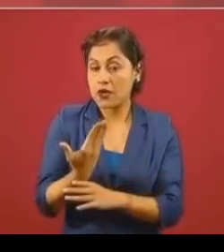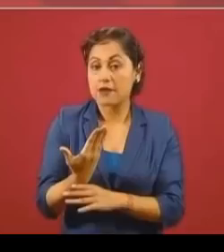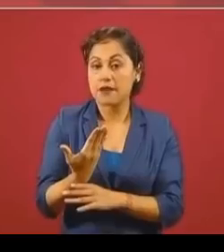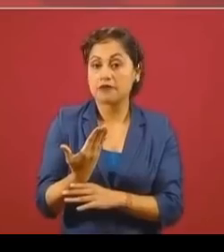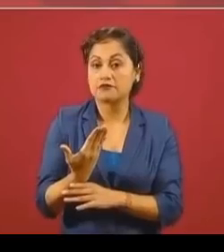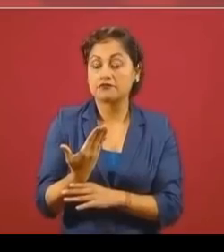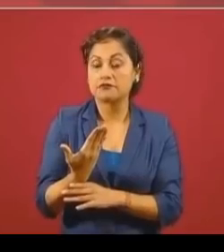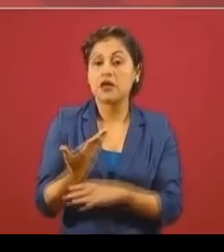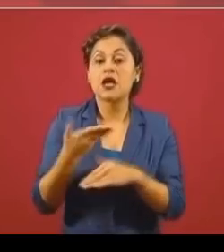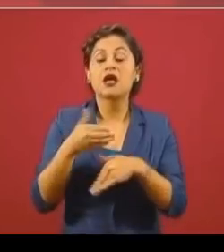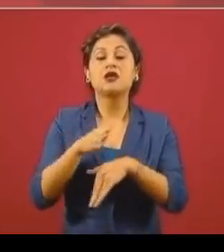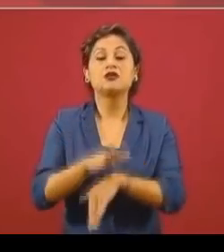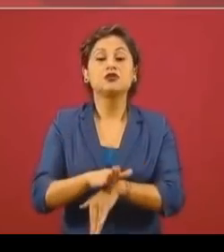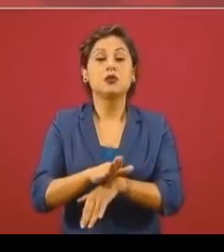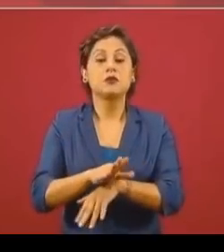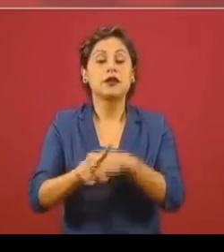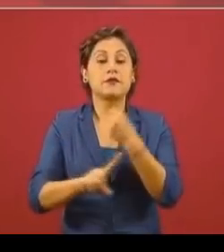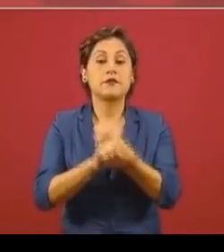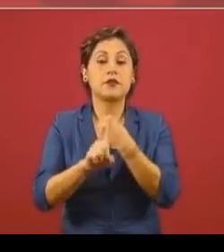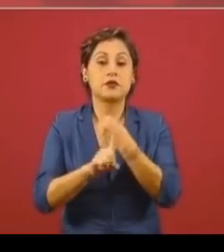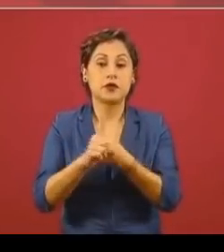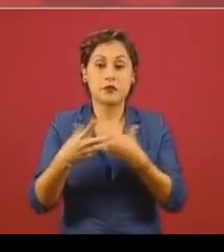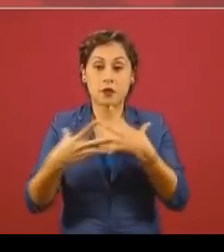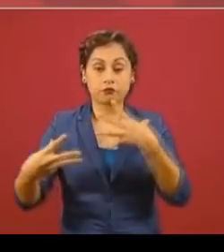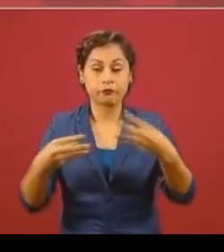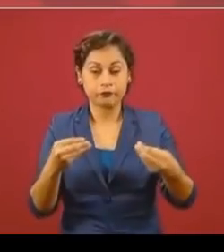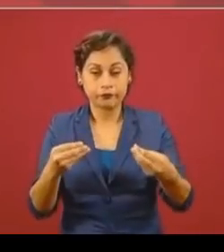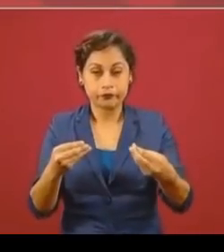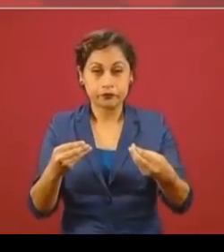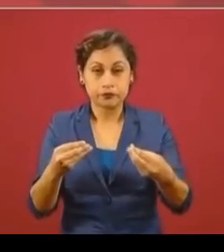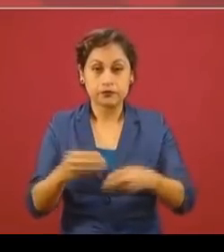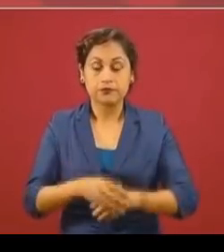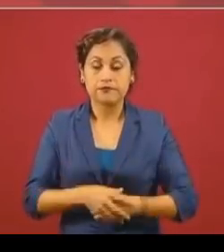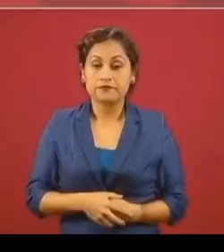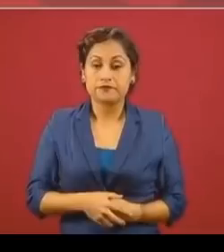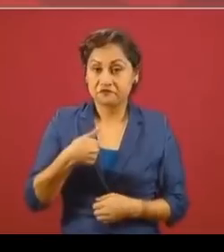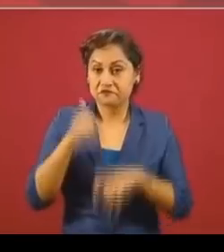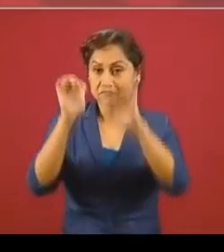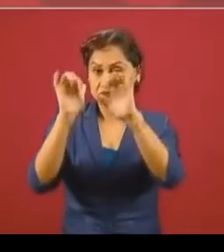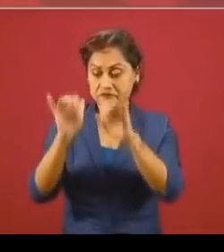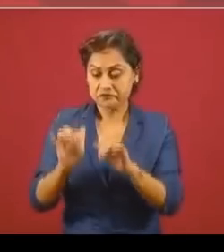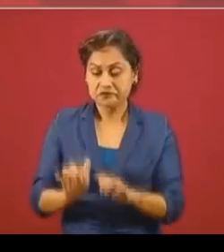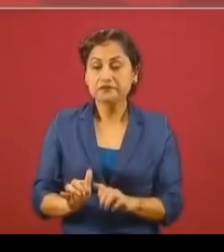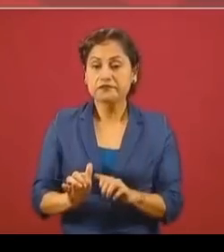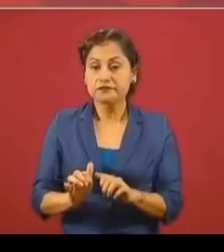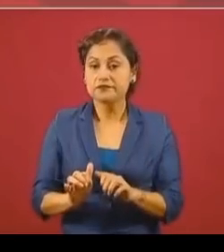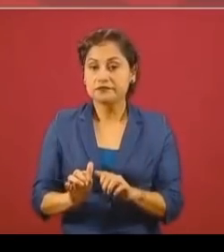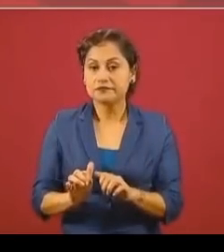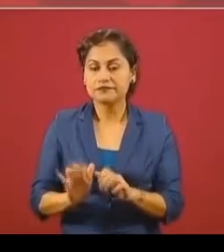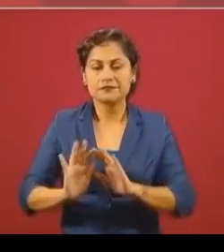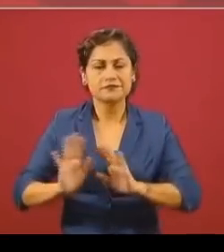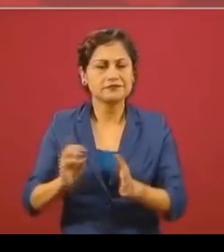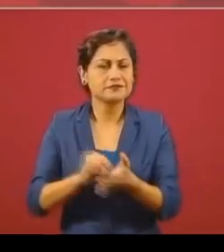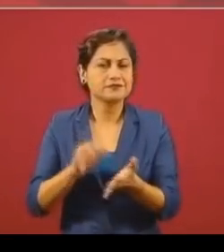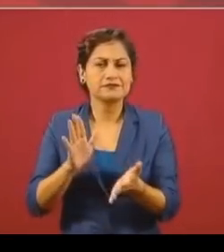los tiempos de la pandemia, pues es lo que ya venimos